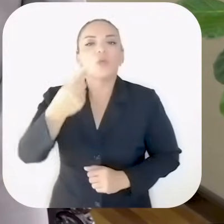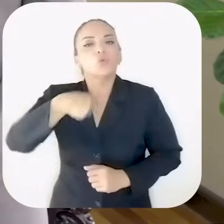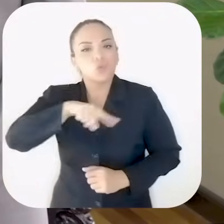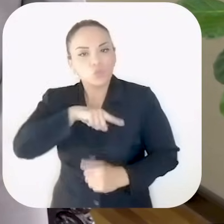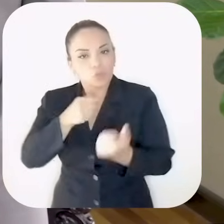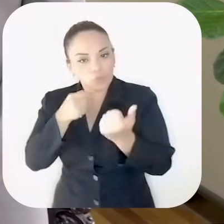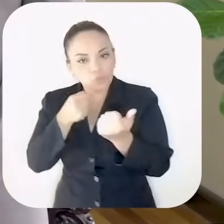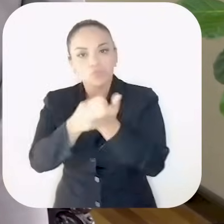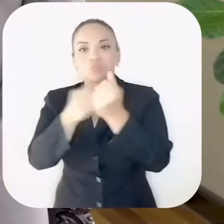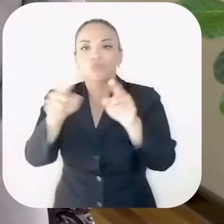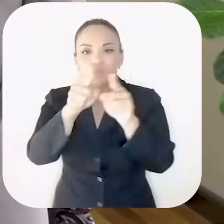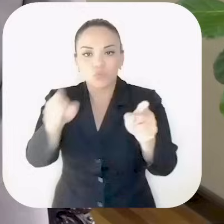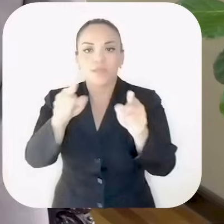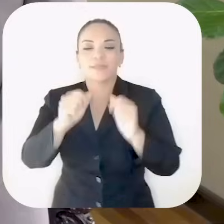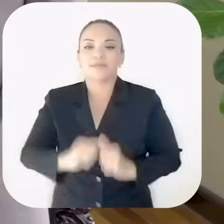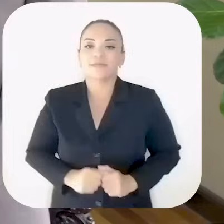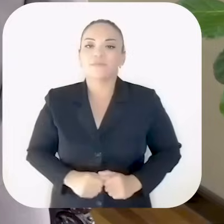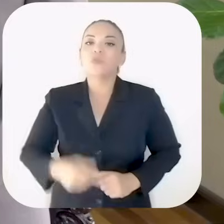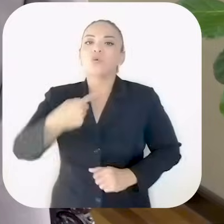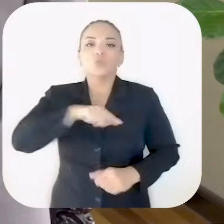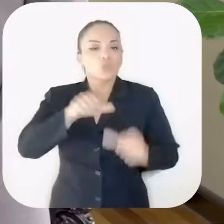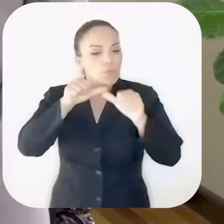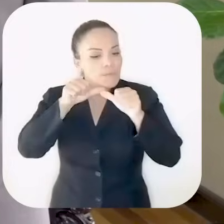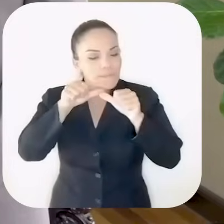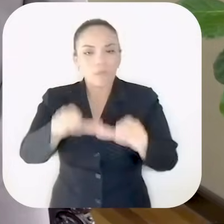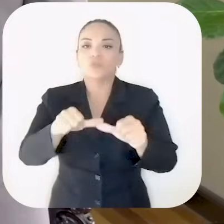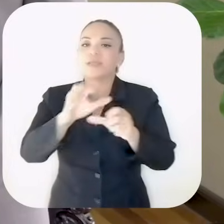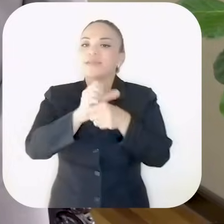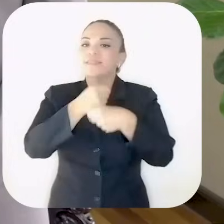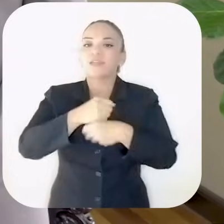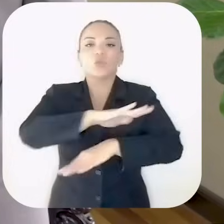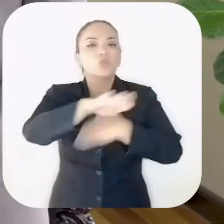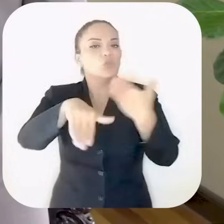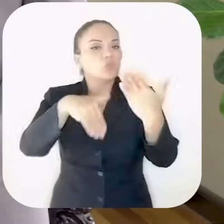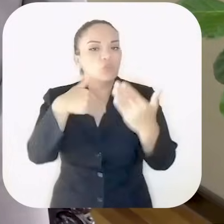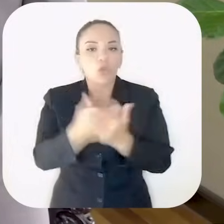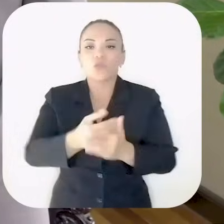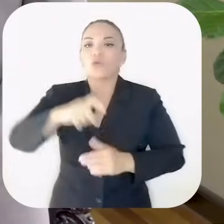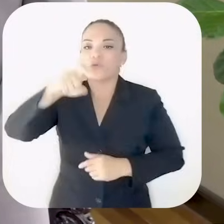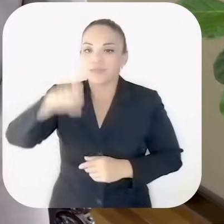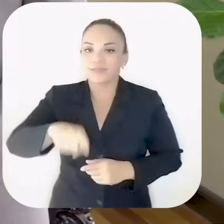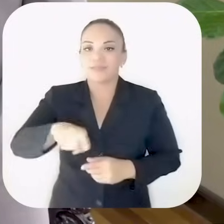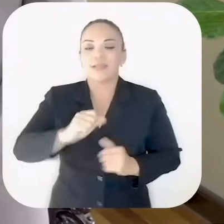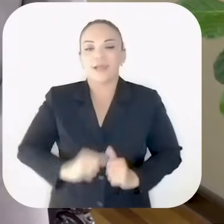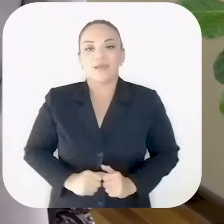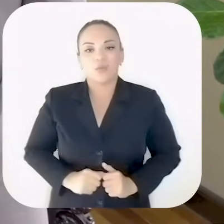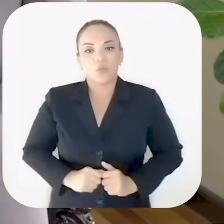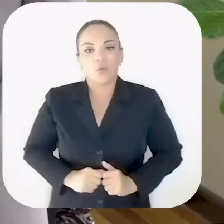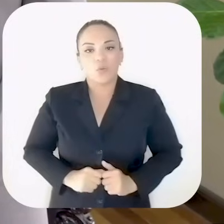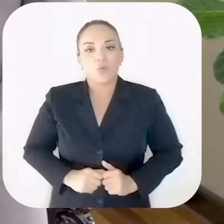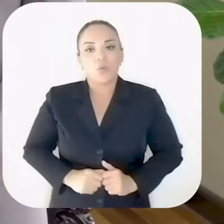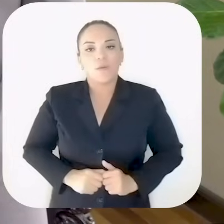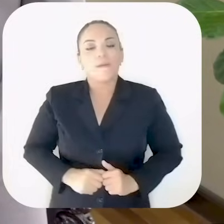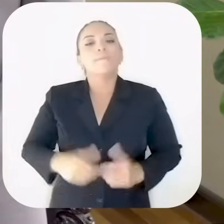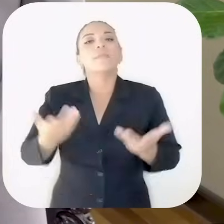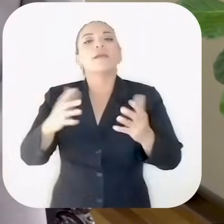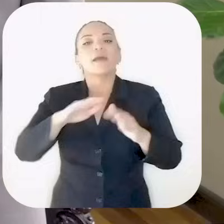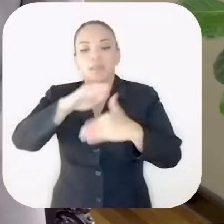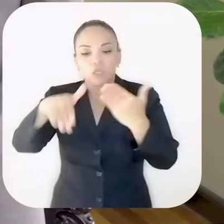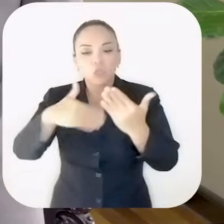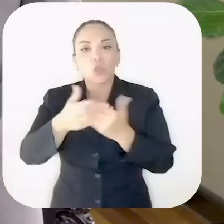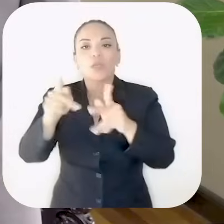ustedes y vamos a seguir haciendo lo que haya que hacer para que juntos